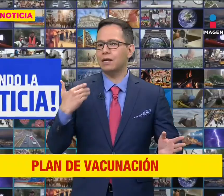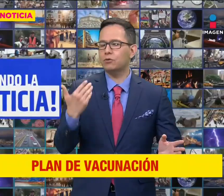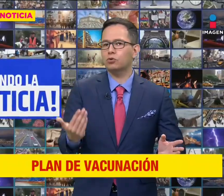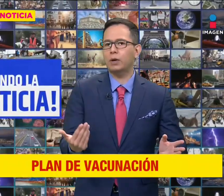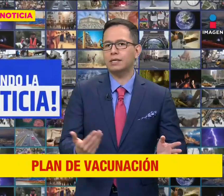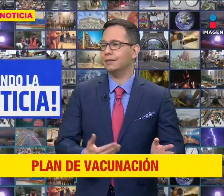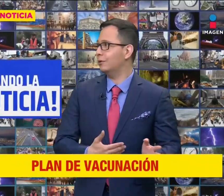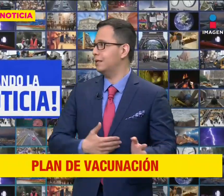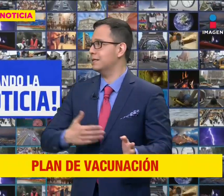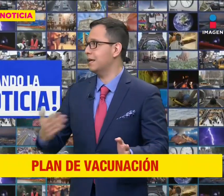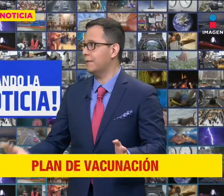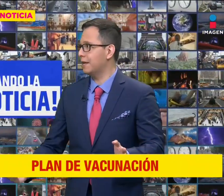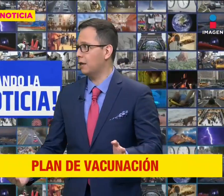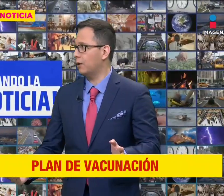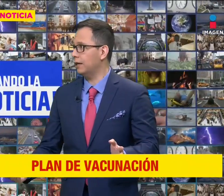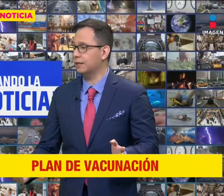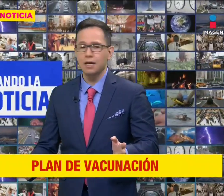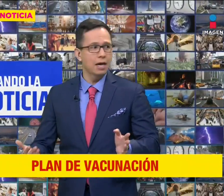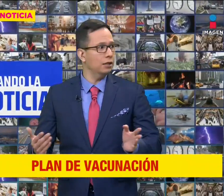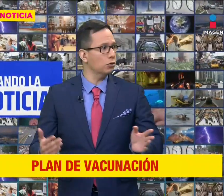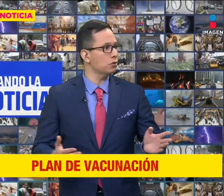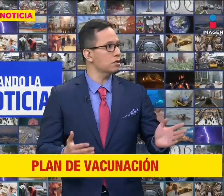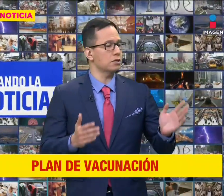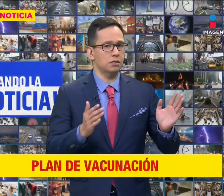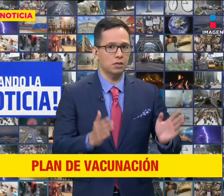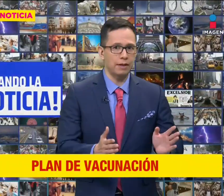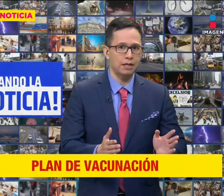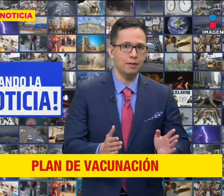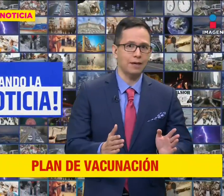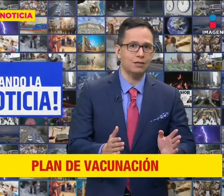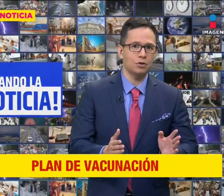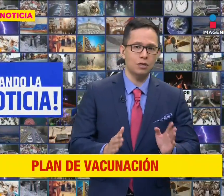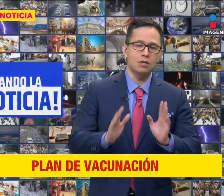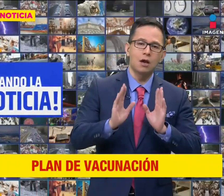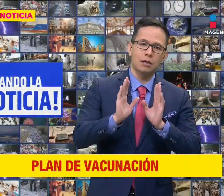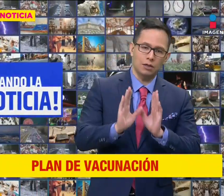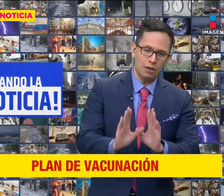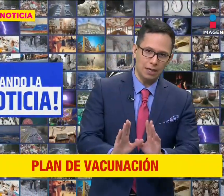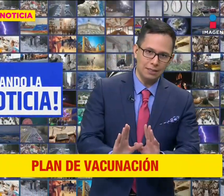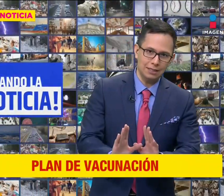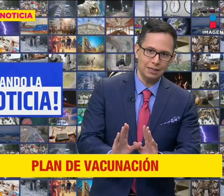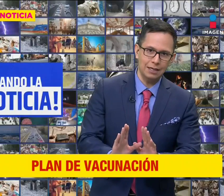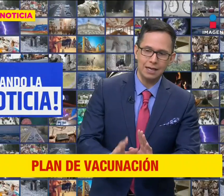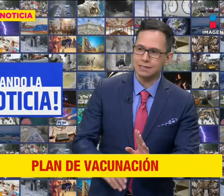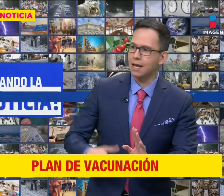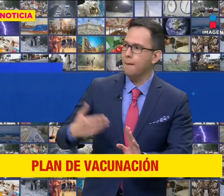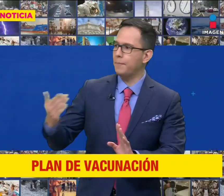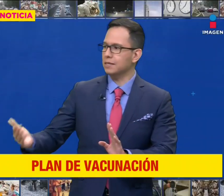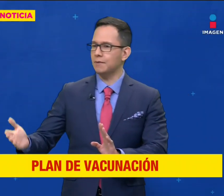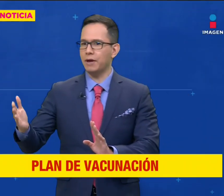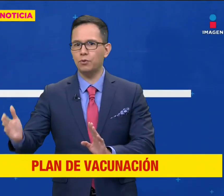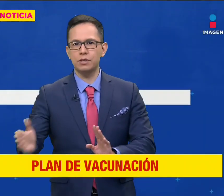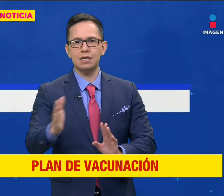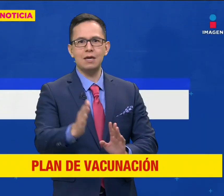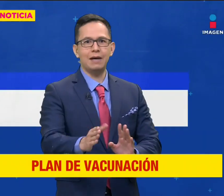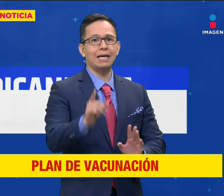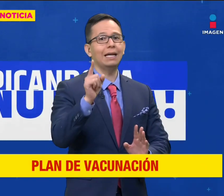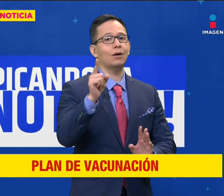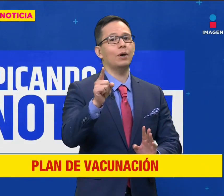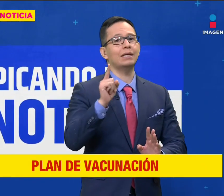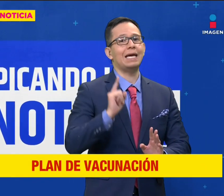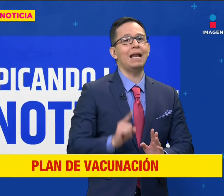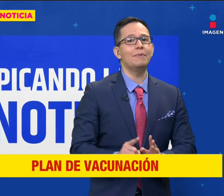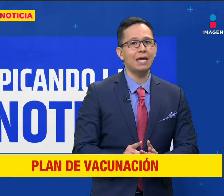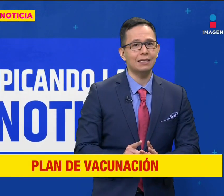más, hay algunos lugares en donde ni siquiera había llegado gente. Entonces, si se van a ir de vacaciones, que ojalá y se queden en casa, pasen, vacúnense y van.